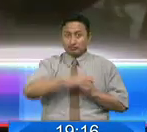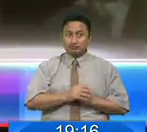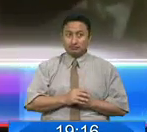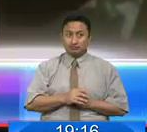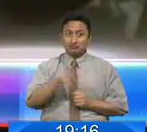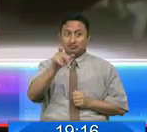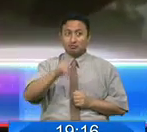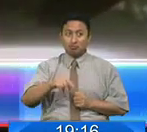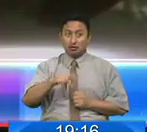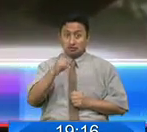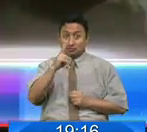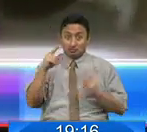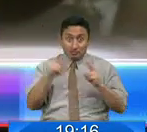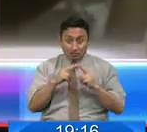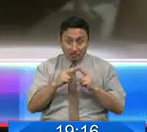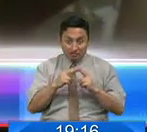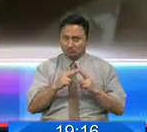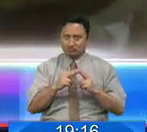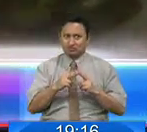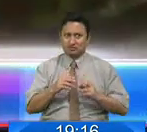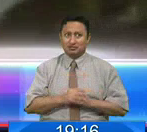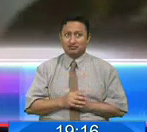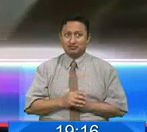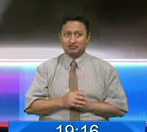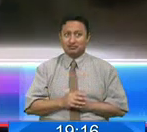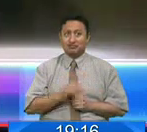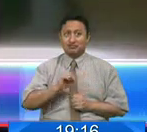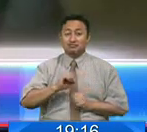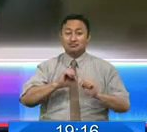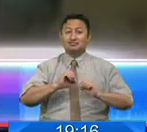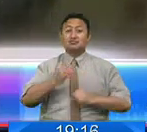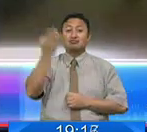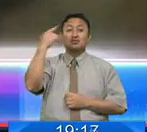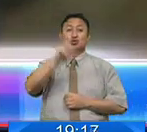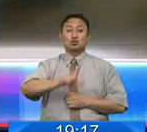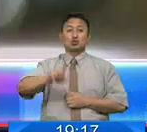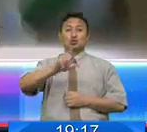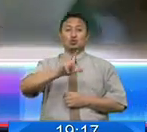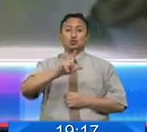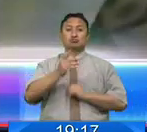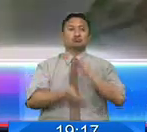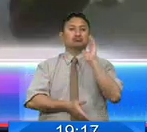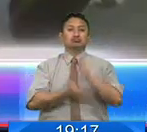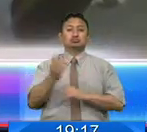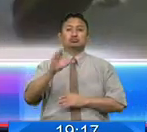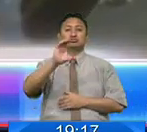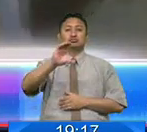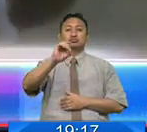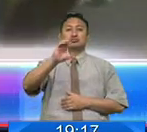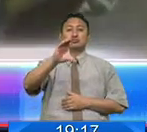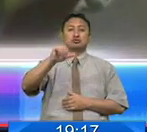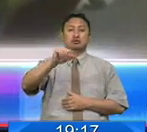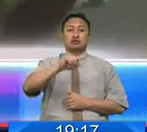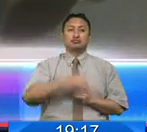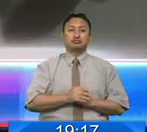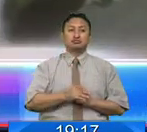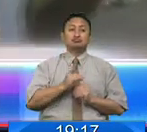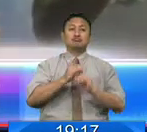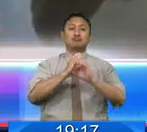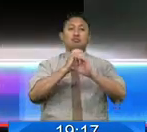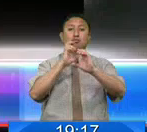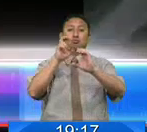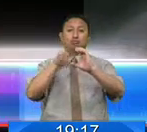evitar que la gente reconozca la pequeña en la madrugada del pasado lunes se la llevaron a la ciudad del cocan en transporte